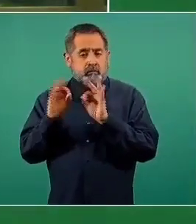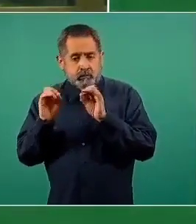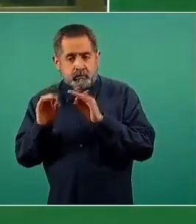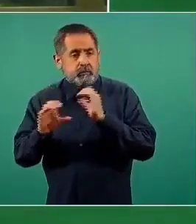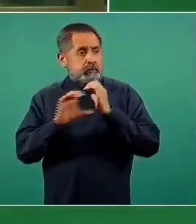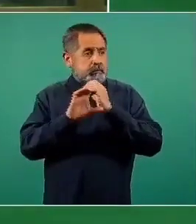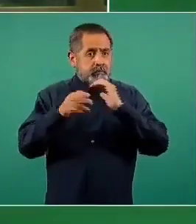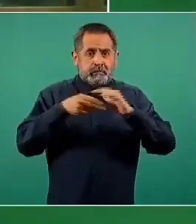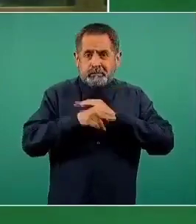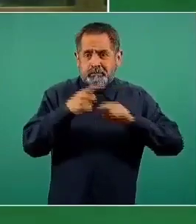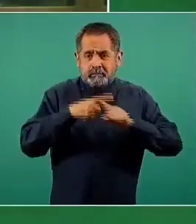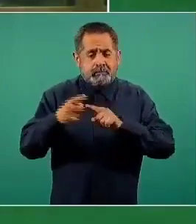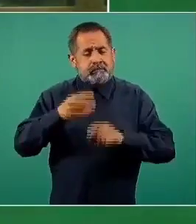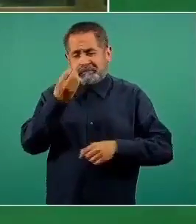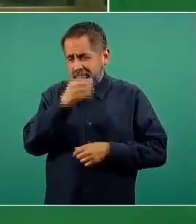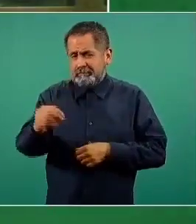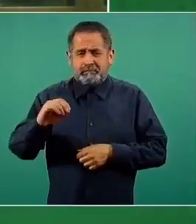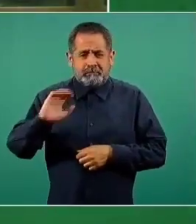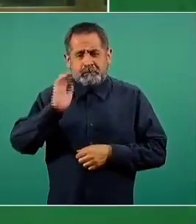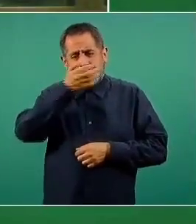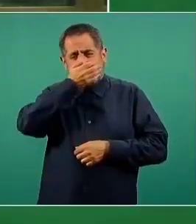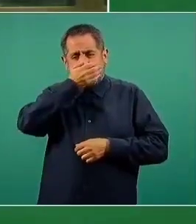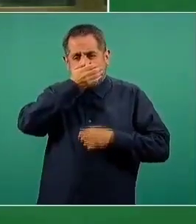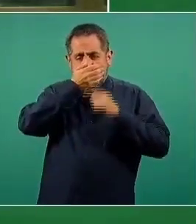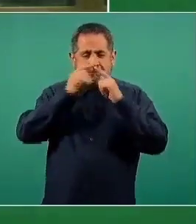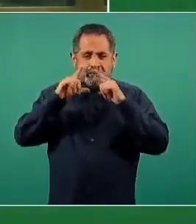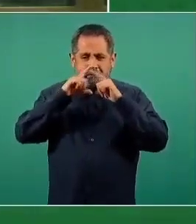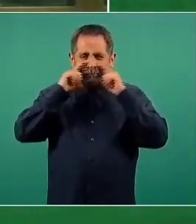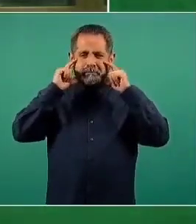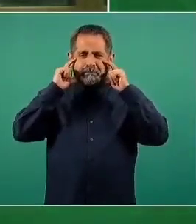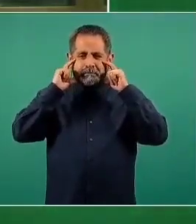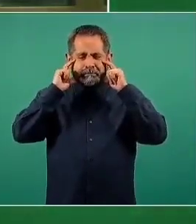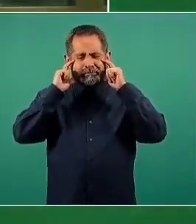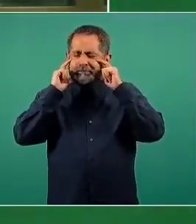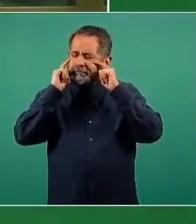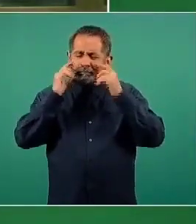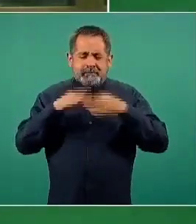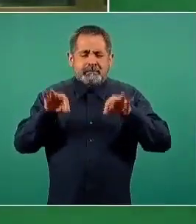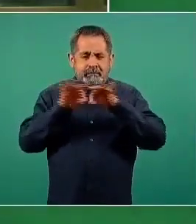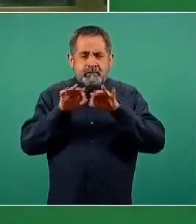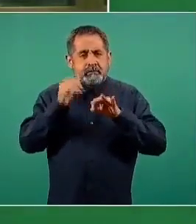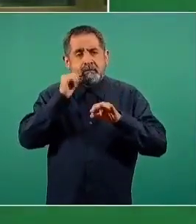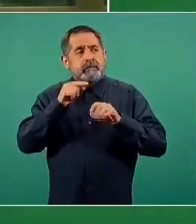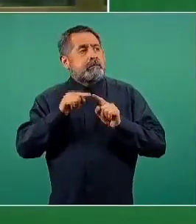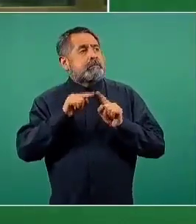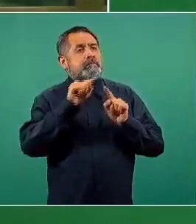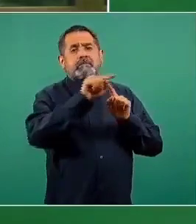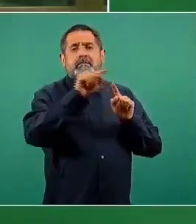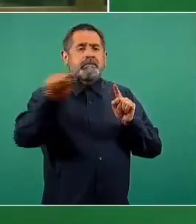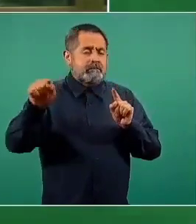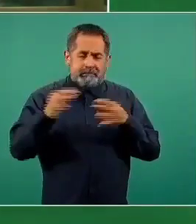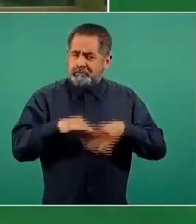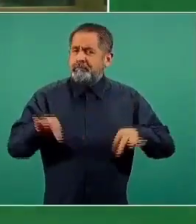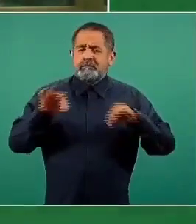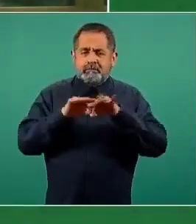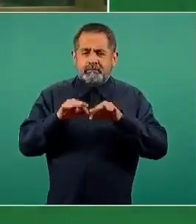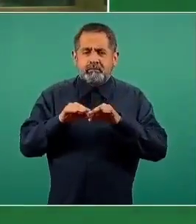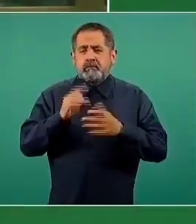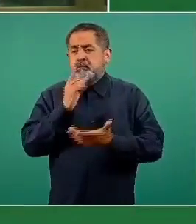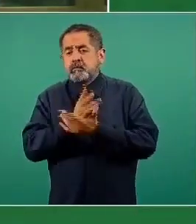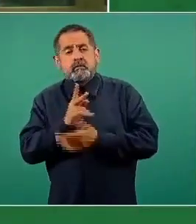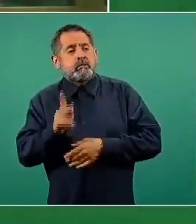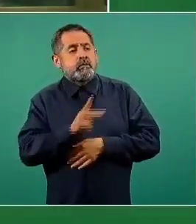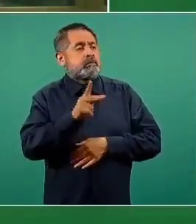transporte. Y esta información, en general toda la información, debe permear a sitios remotos, no solo aquellos